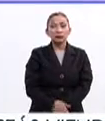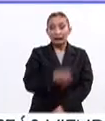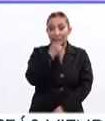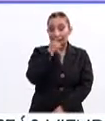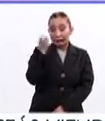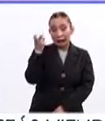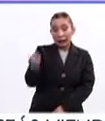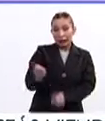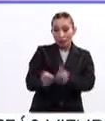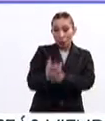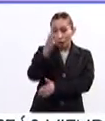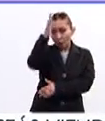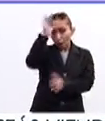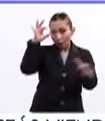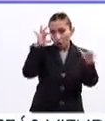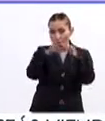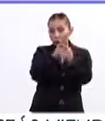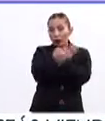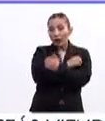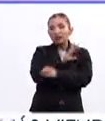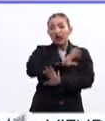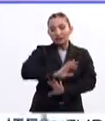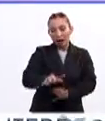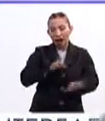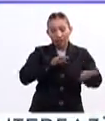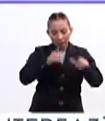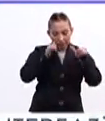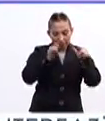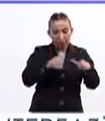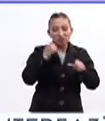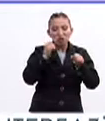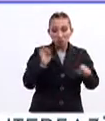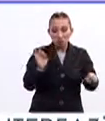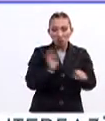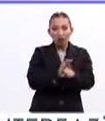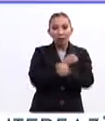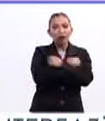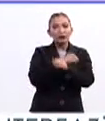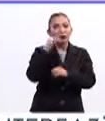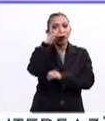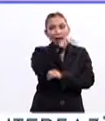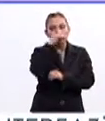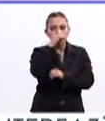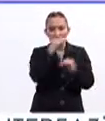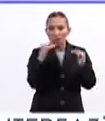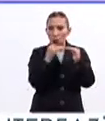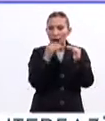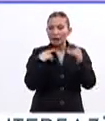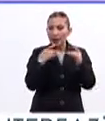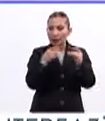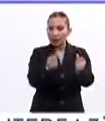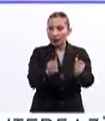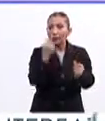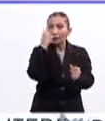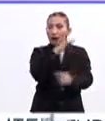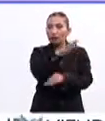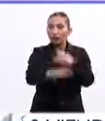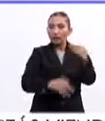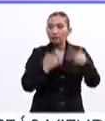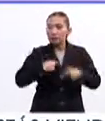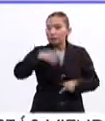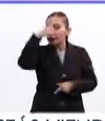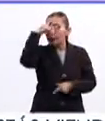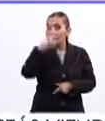Aseguró que con este nuevo acuerdo educativo en el que ya se trabaja se garantizará una educación gratuita, con equidad y de calidad para todos